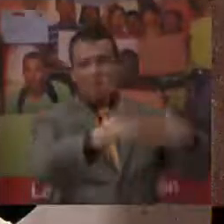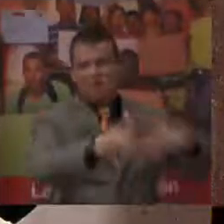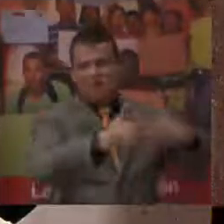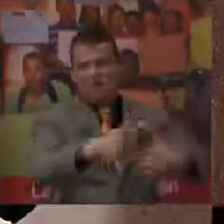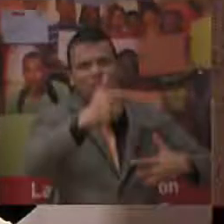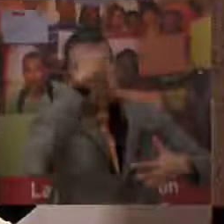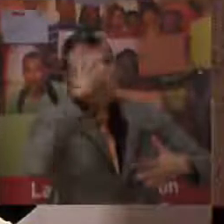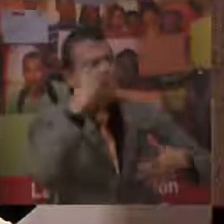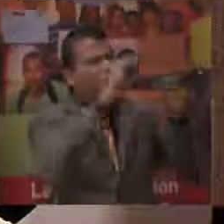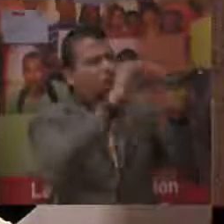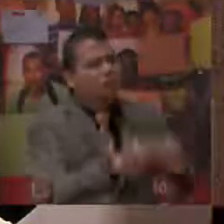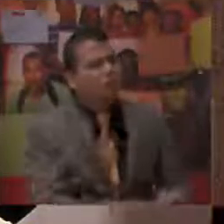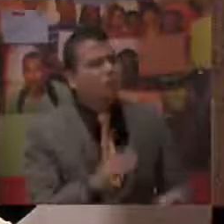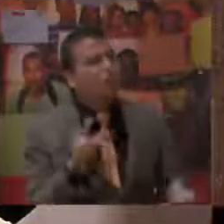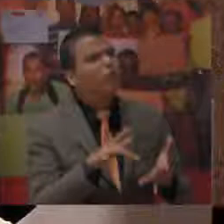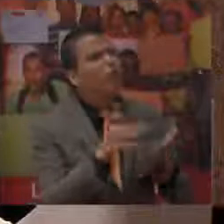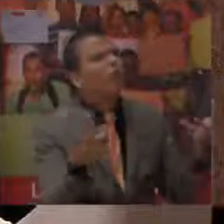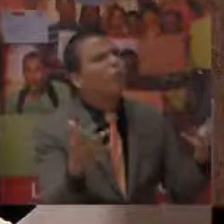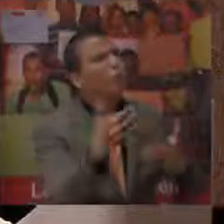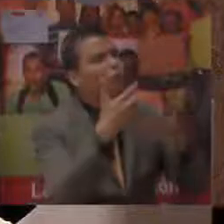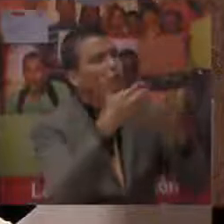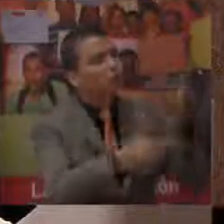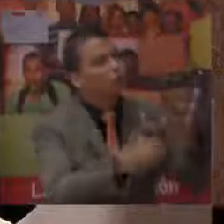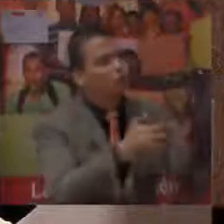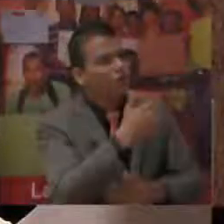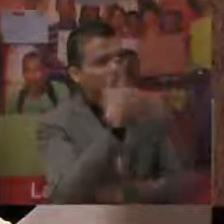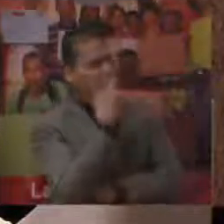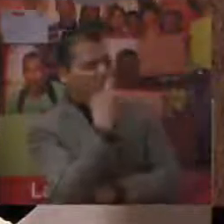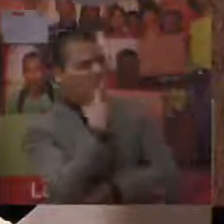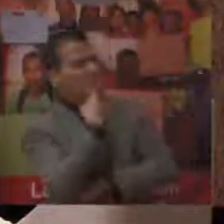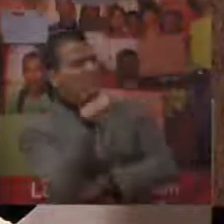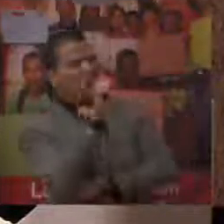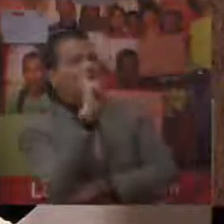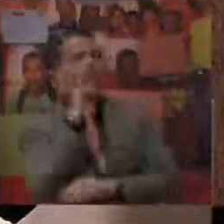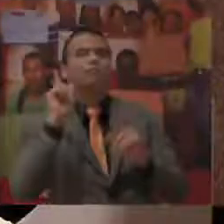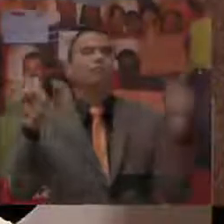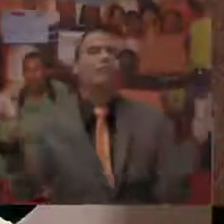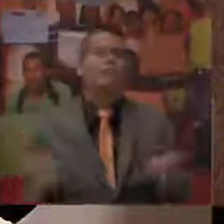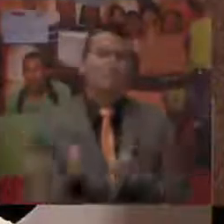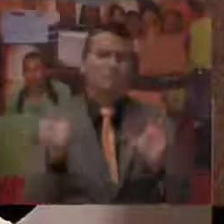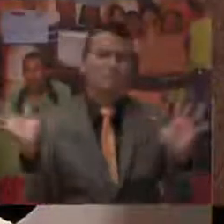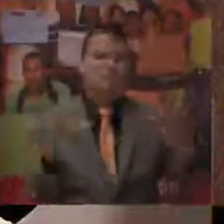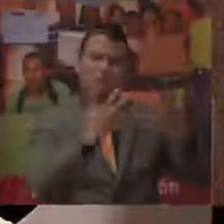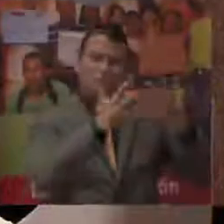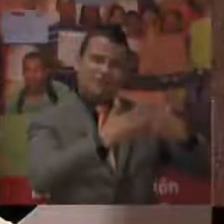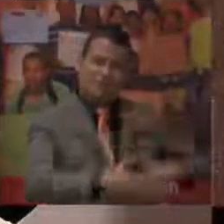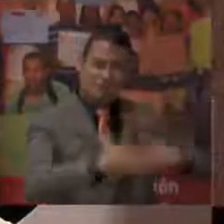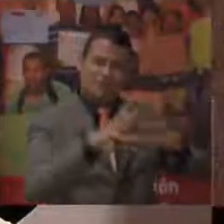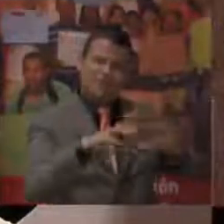dije, esto a veces es complicado, mejor utilicemos la palabra ecosistema,